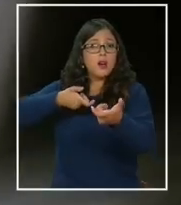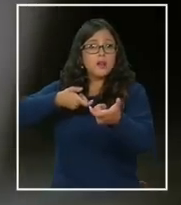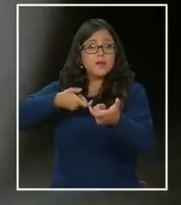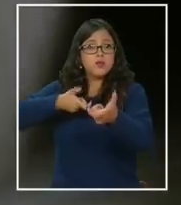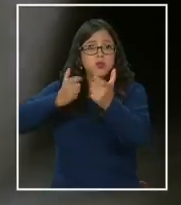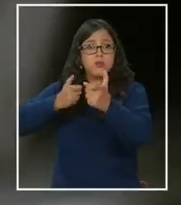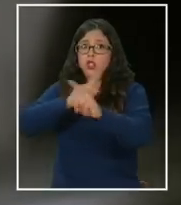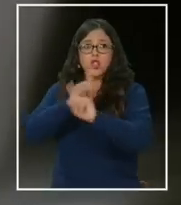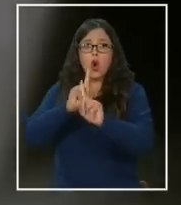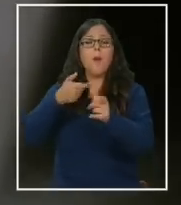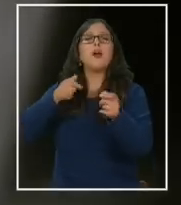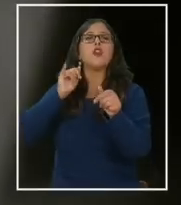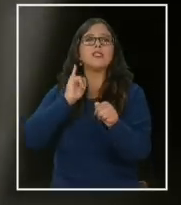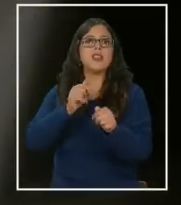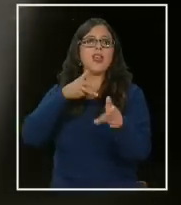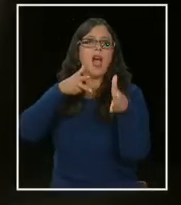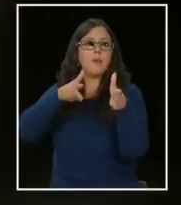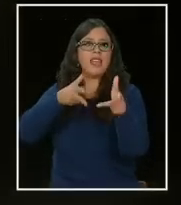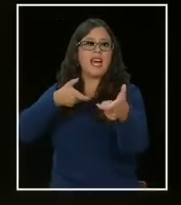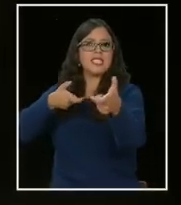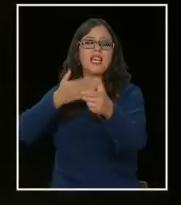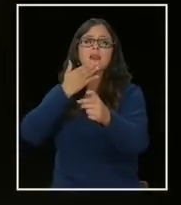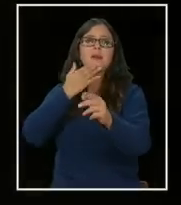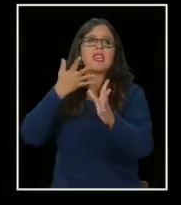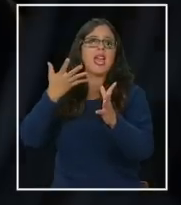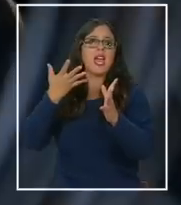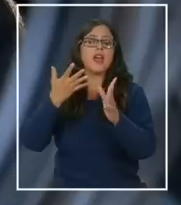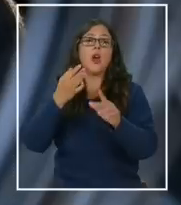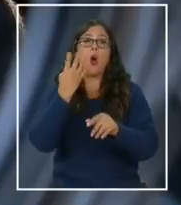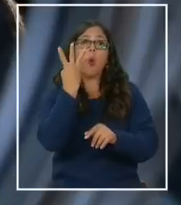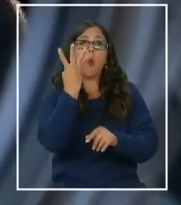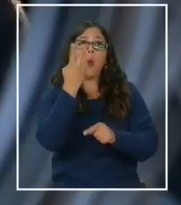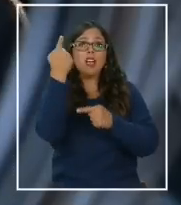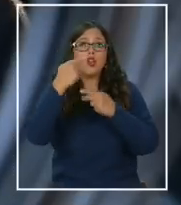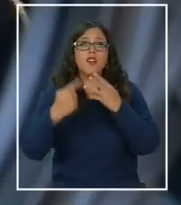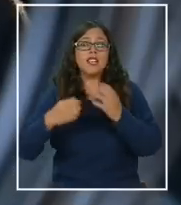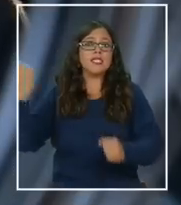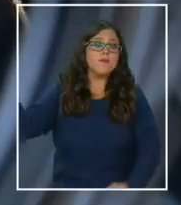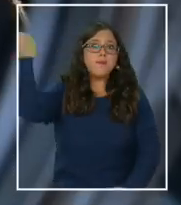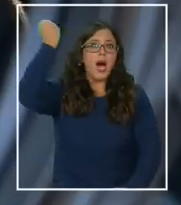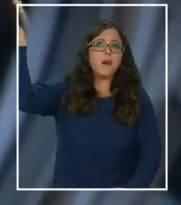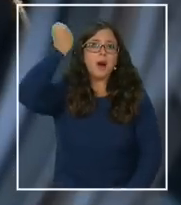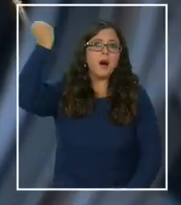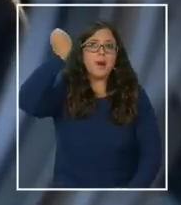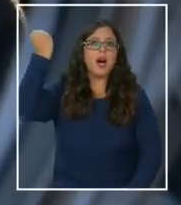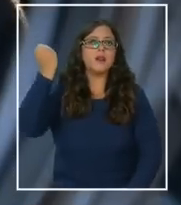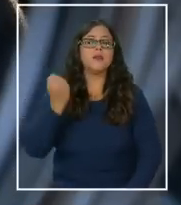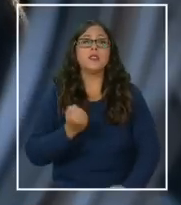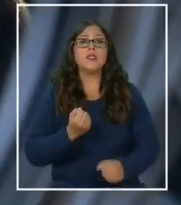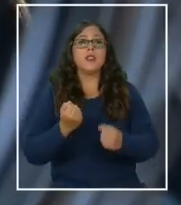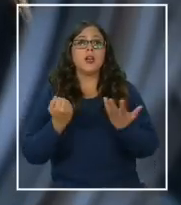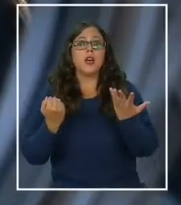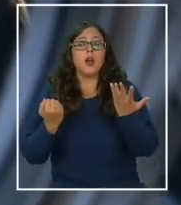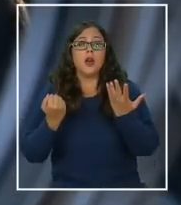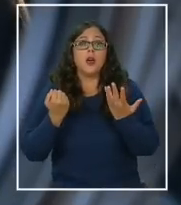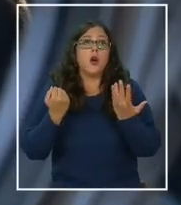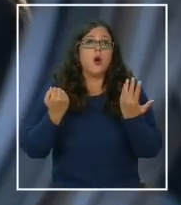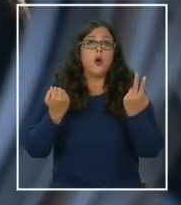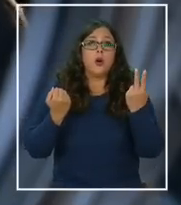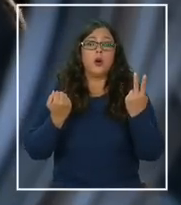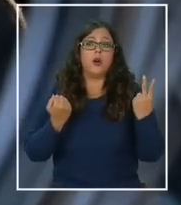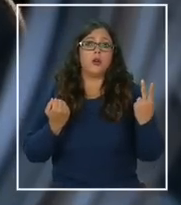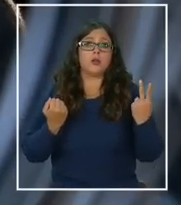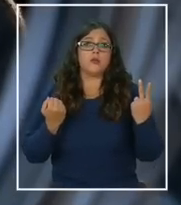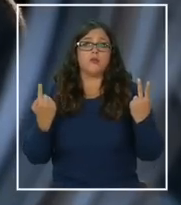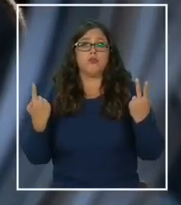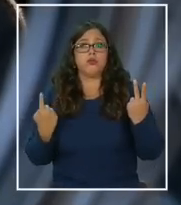con arma de fuego. Lo golpearon 4 veces en la cabeza. Me maniataron así entre los 2 que estaban, uno al lado izquierdo, al lado derecho,